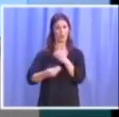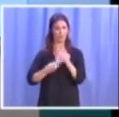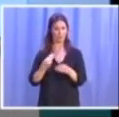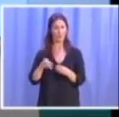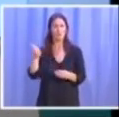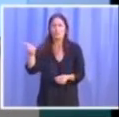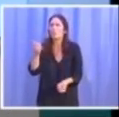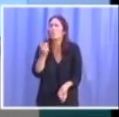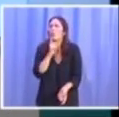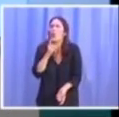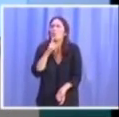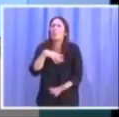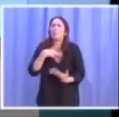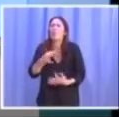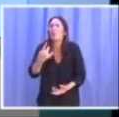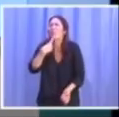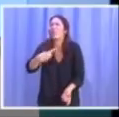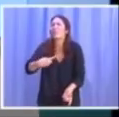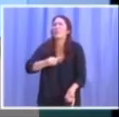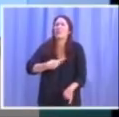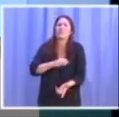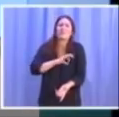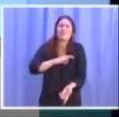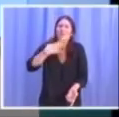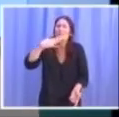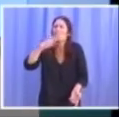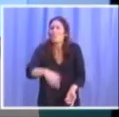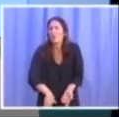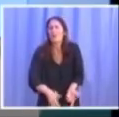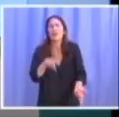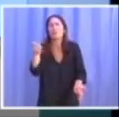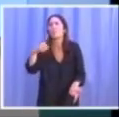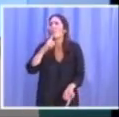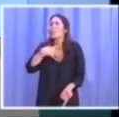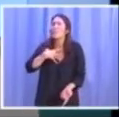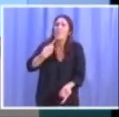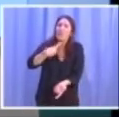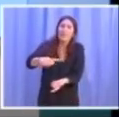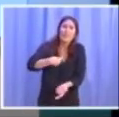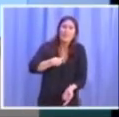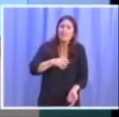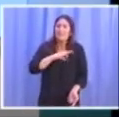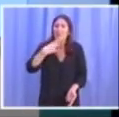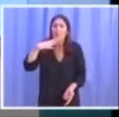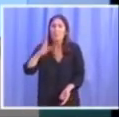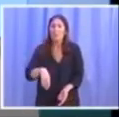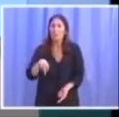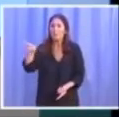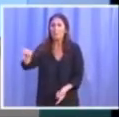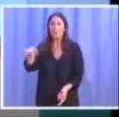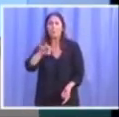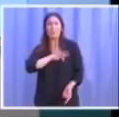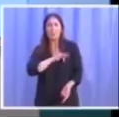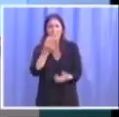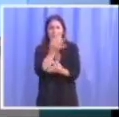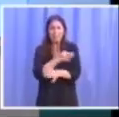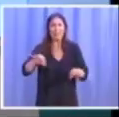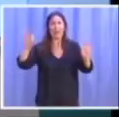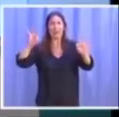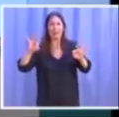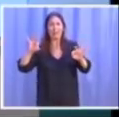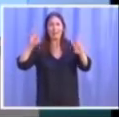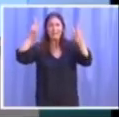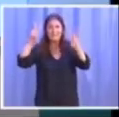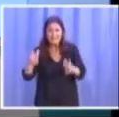puede decir señor Cuenca? ¿Cómo puede decir usted, señor Cuenca, que usted le han dado el premio a la excelencia